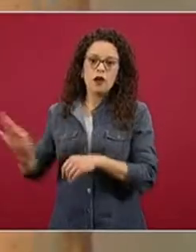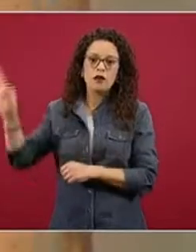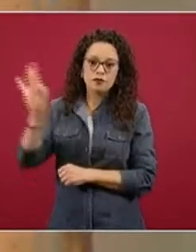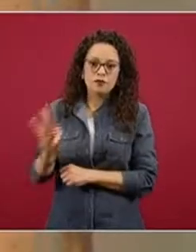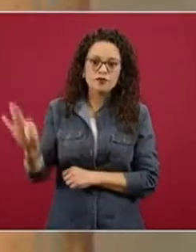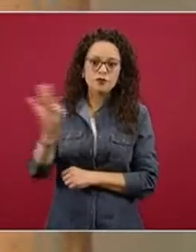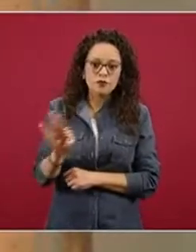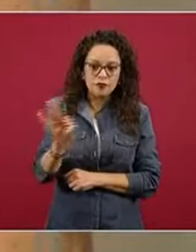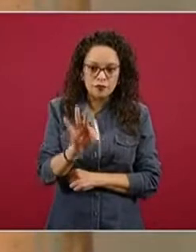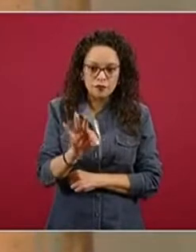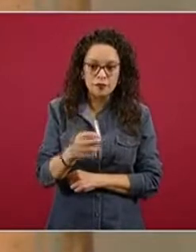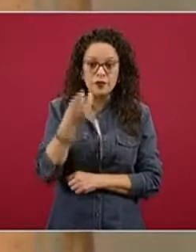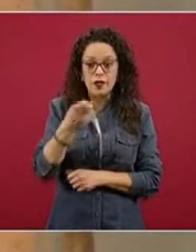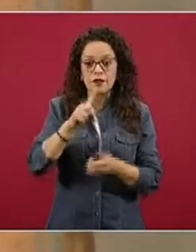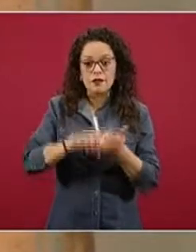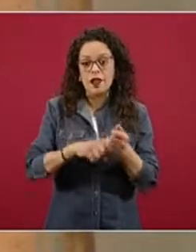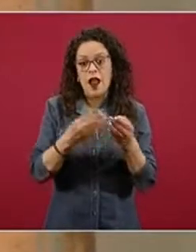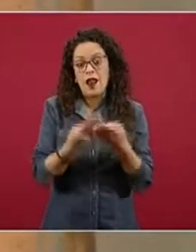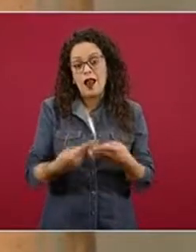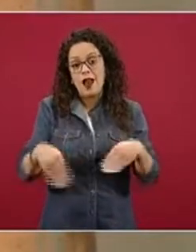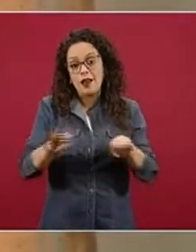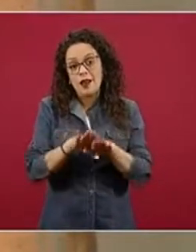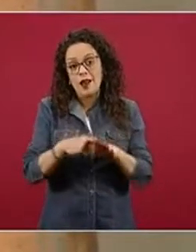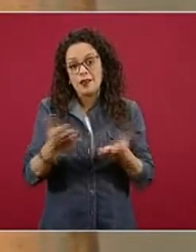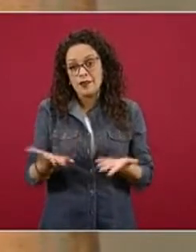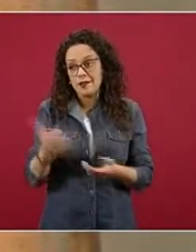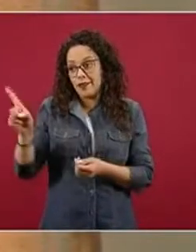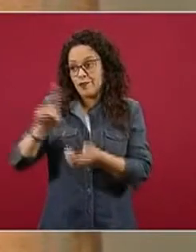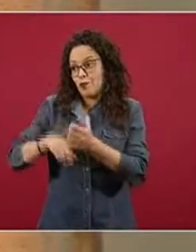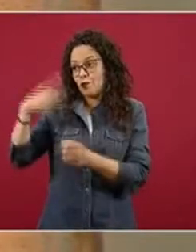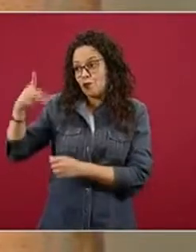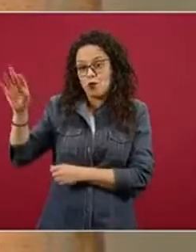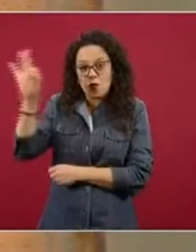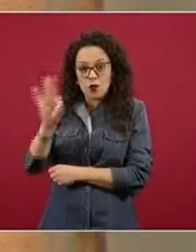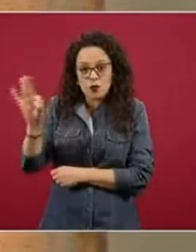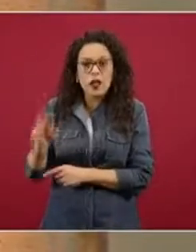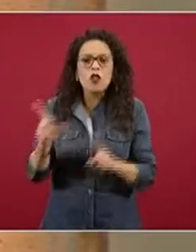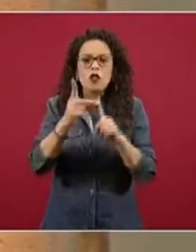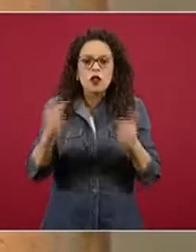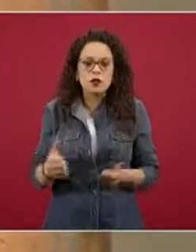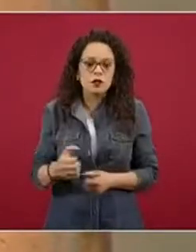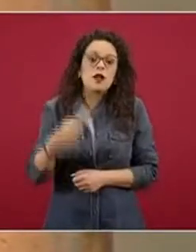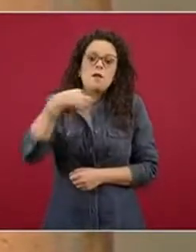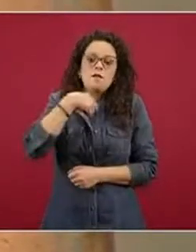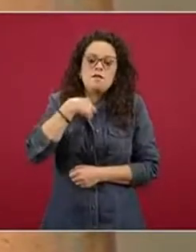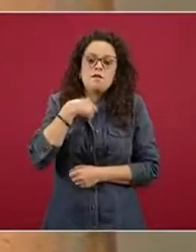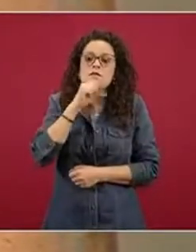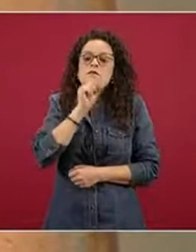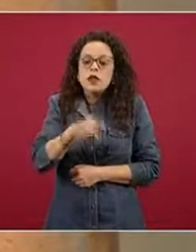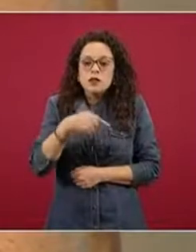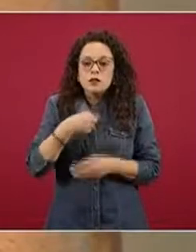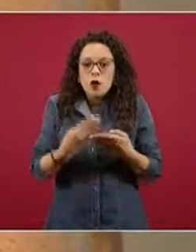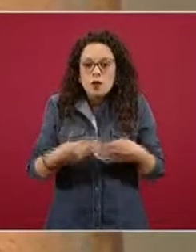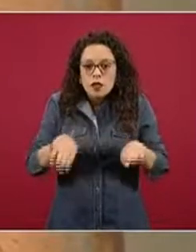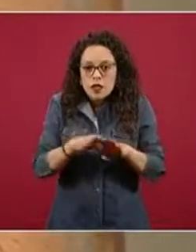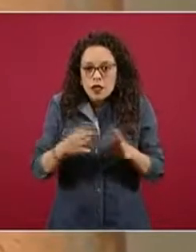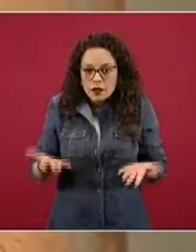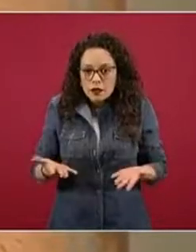la casa del mosquito, está dentro de mi casa. Y muchas veces somos nosotros quienes